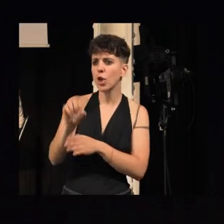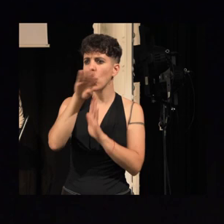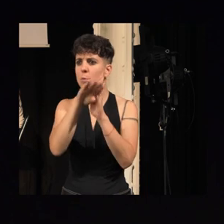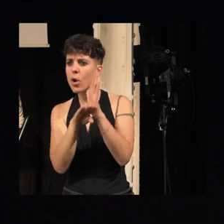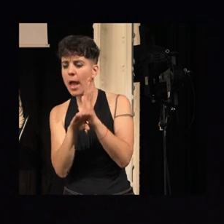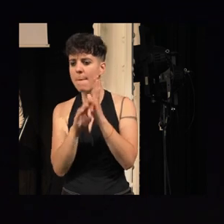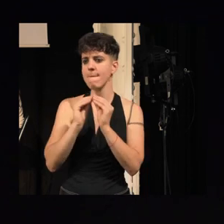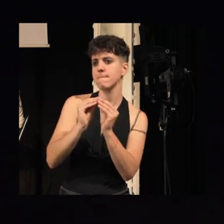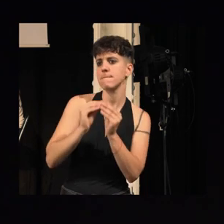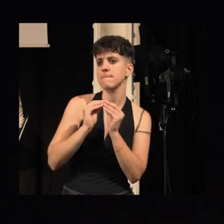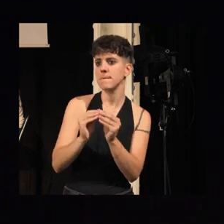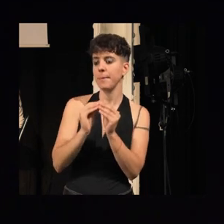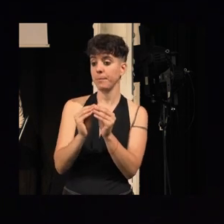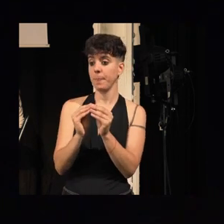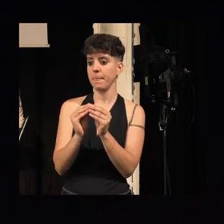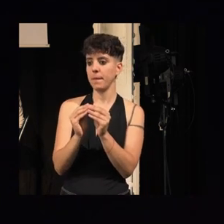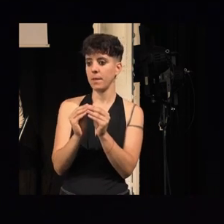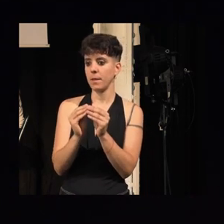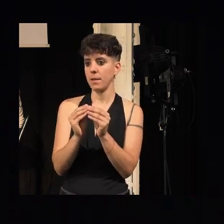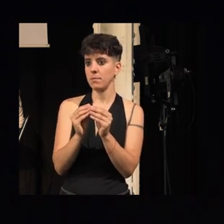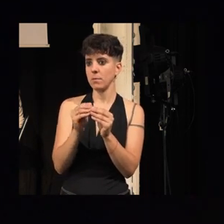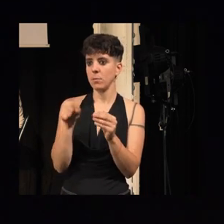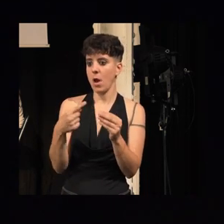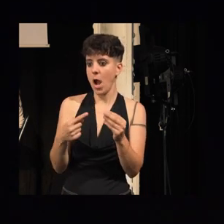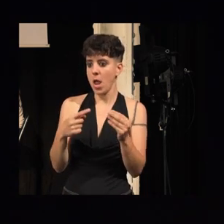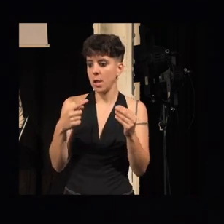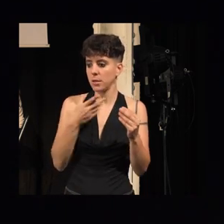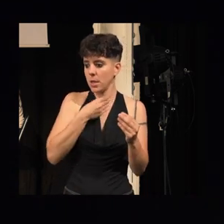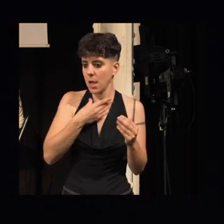Y hay este fervor, digamos, de...